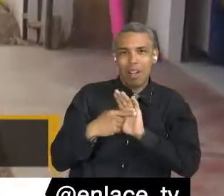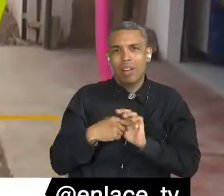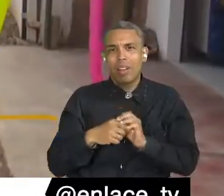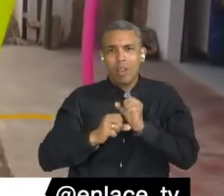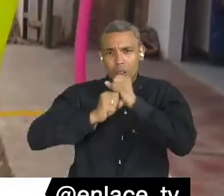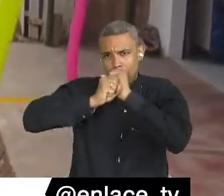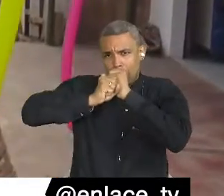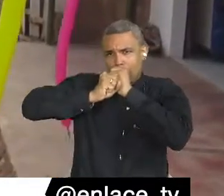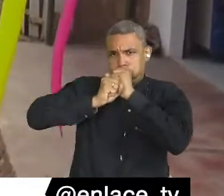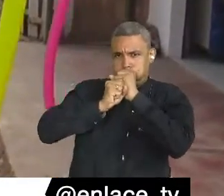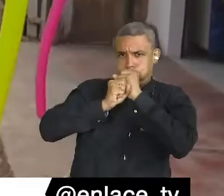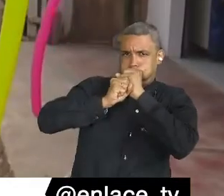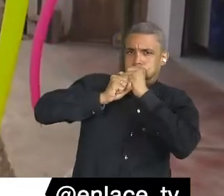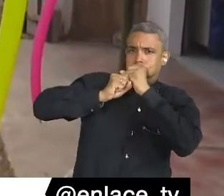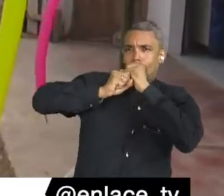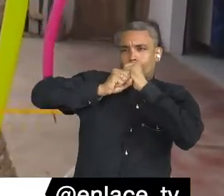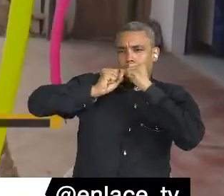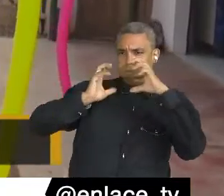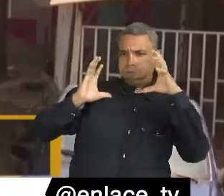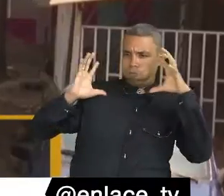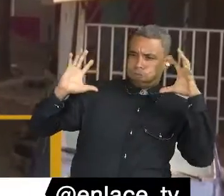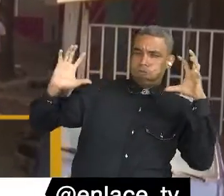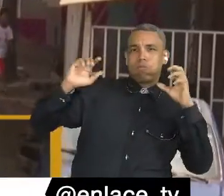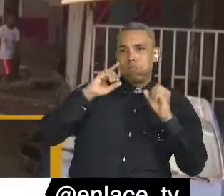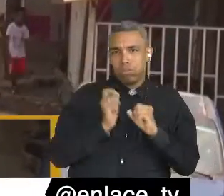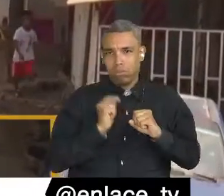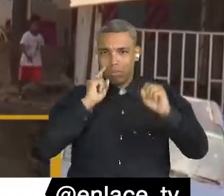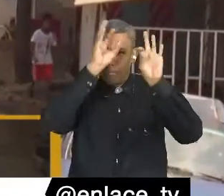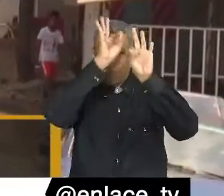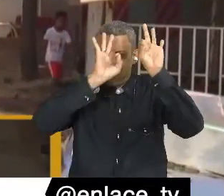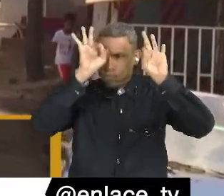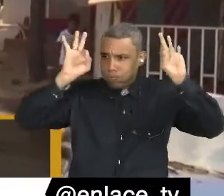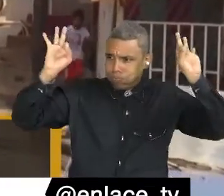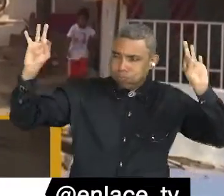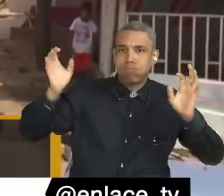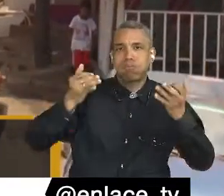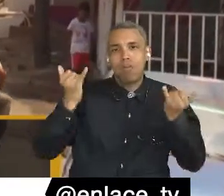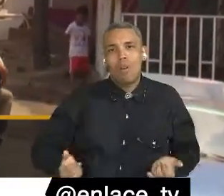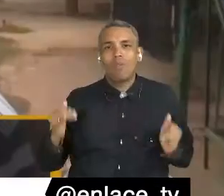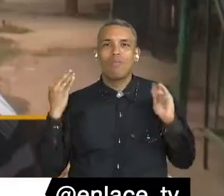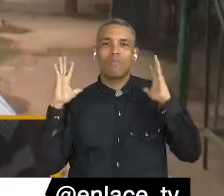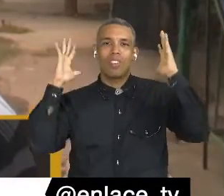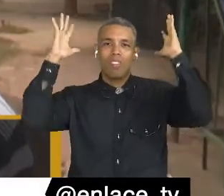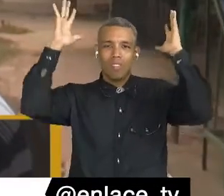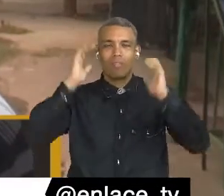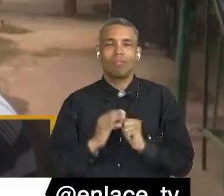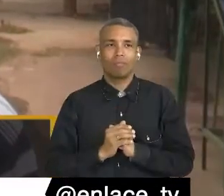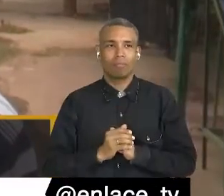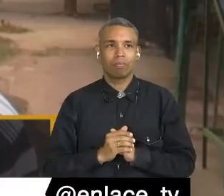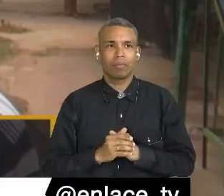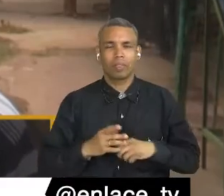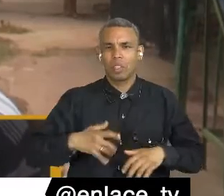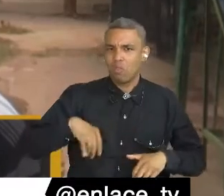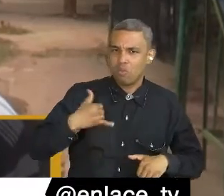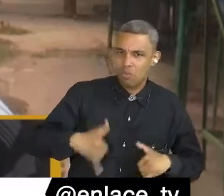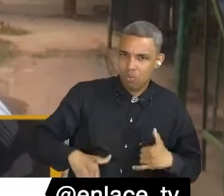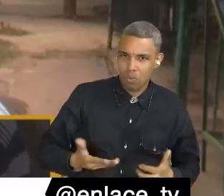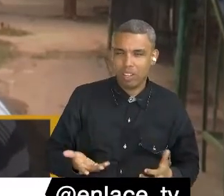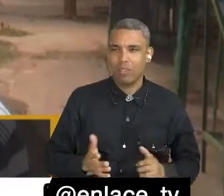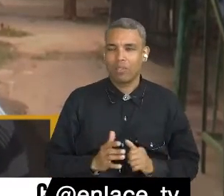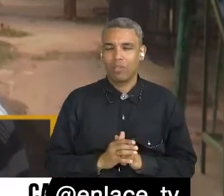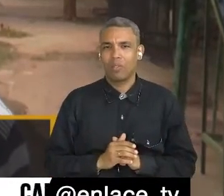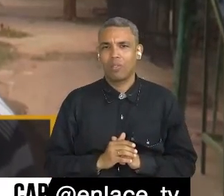entrada del barrio 22 de marzo anuncia la celebración de los 11 años que está cumpliendo el sector. Con diferentes juegos como es